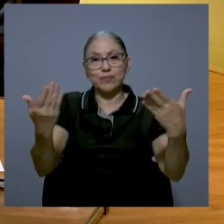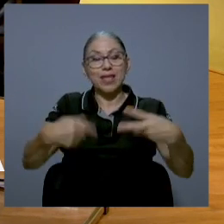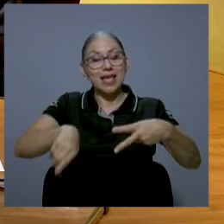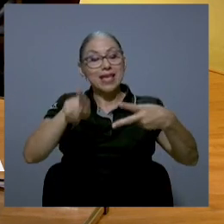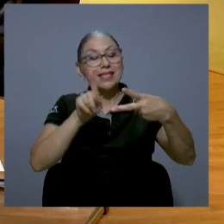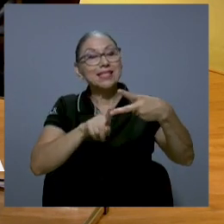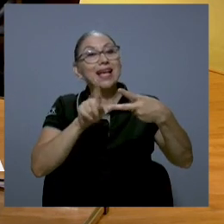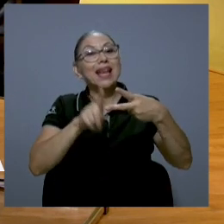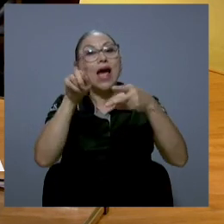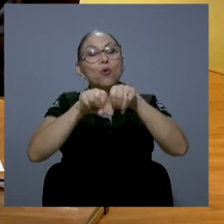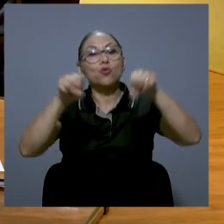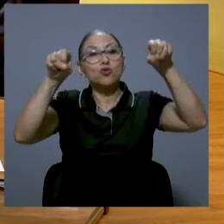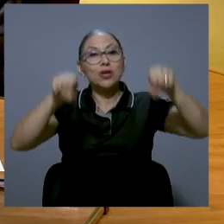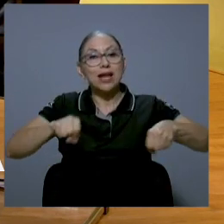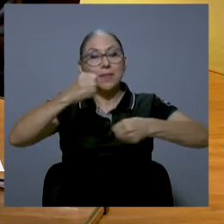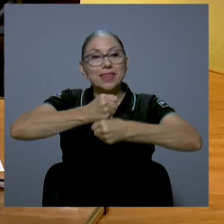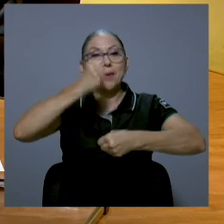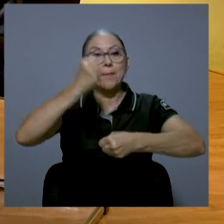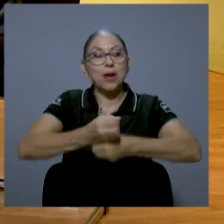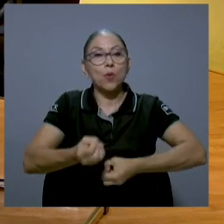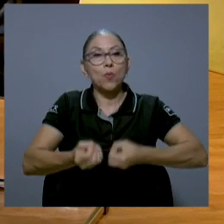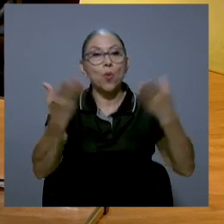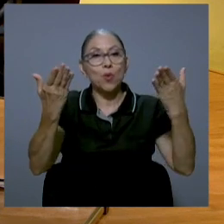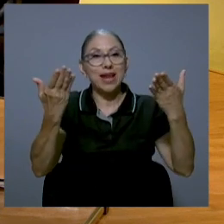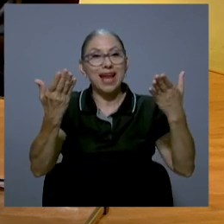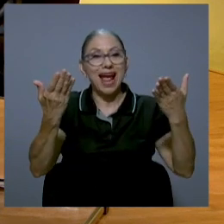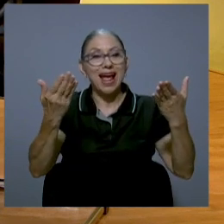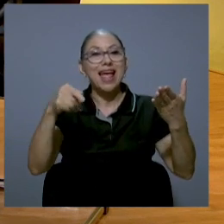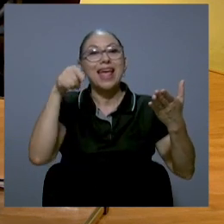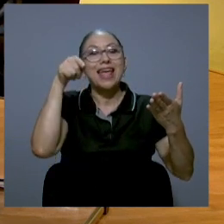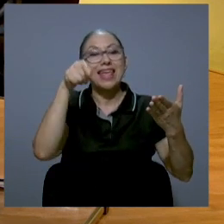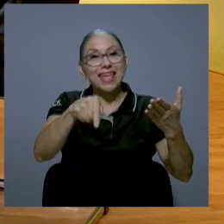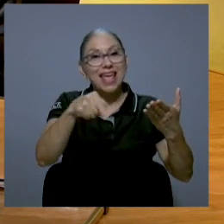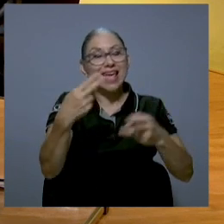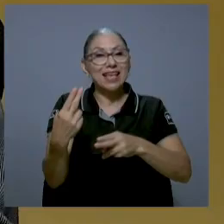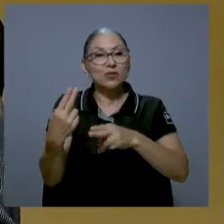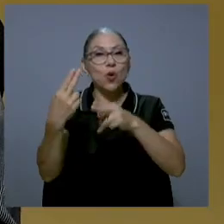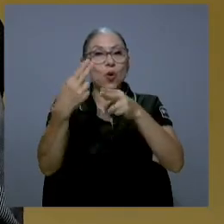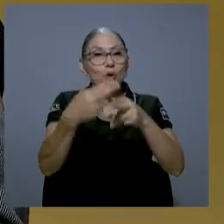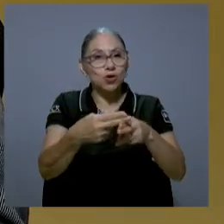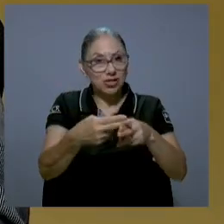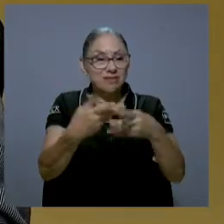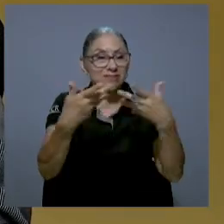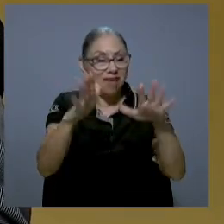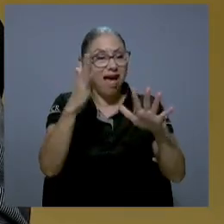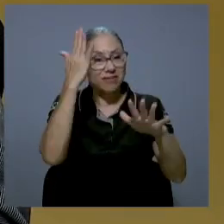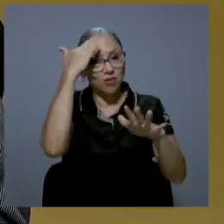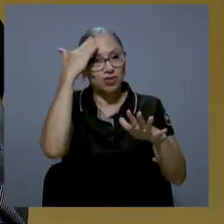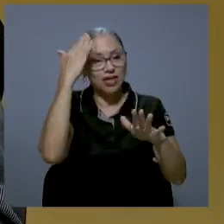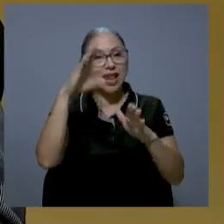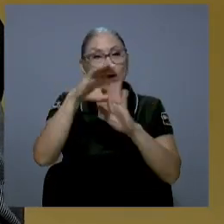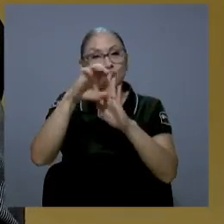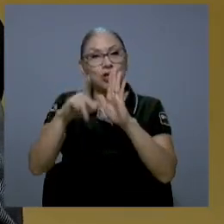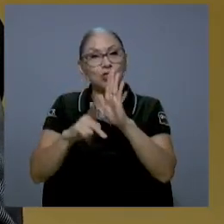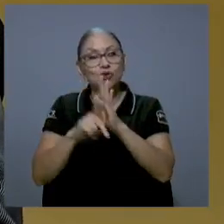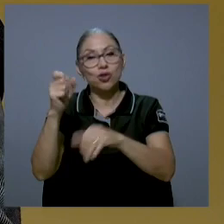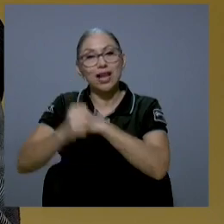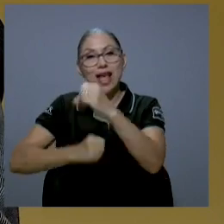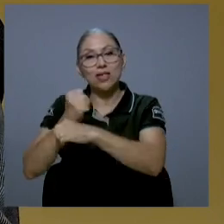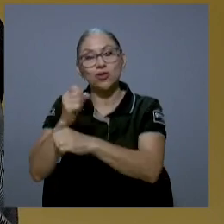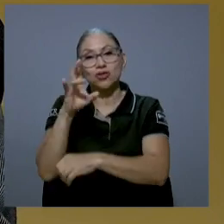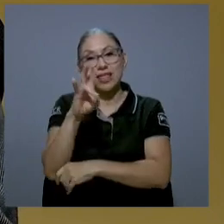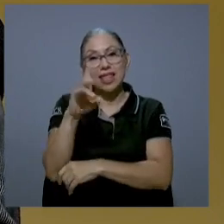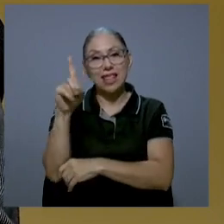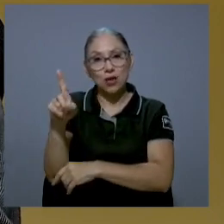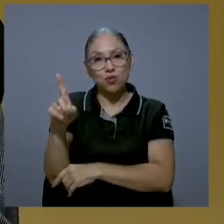régimen de empleo público que es conocida la Constitución del 71. Entonces, vemos que en